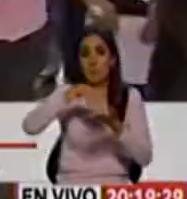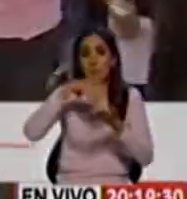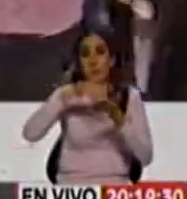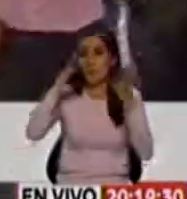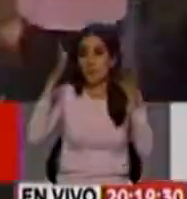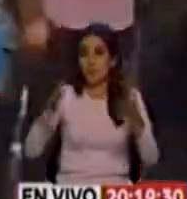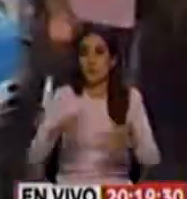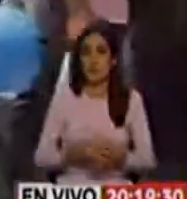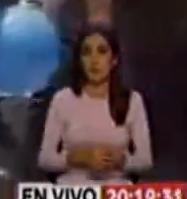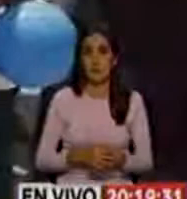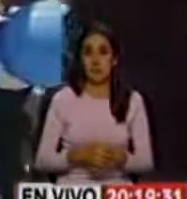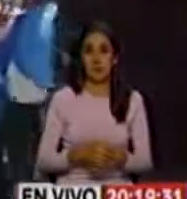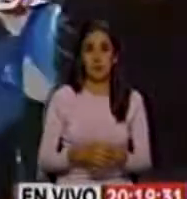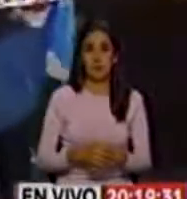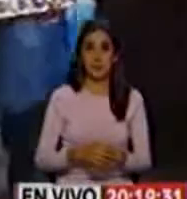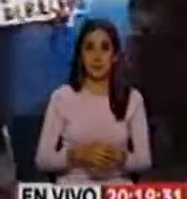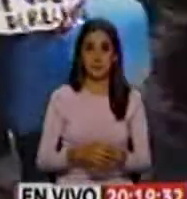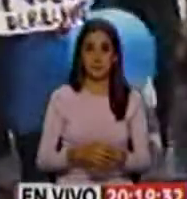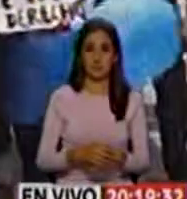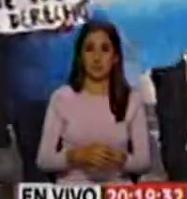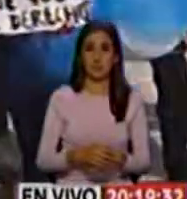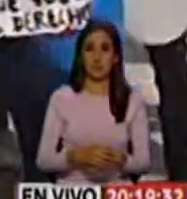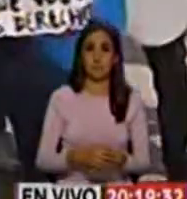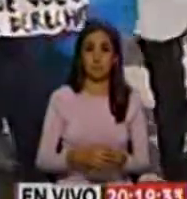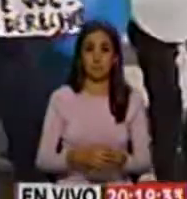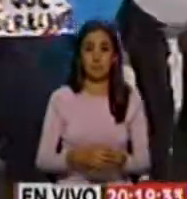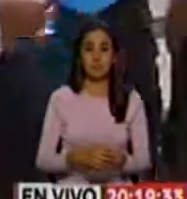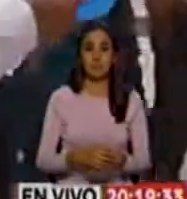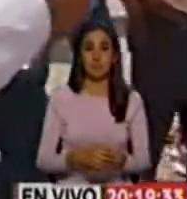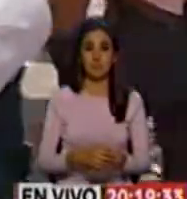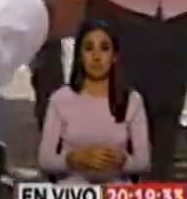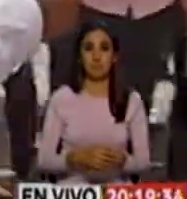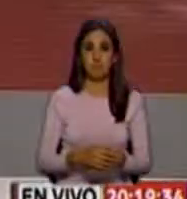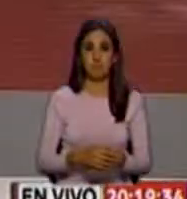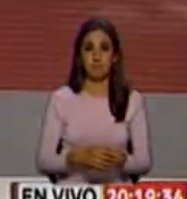tranquilos. ¡La U está en la lucha! En Guayaquil, César Eduarte, Telediario.